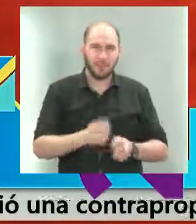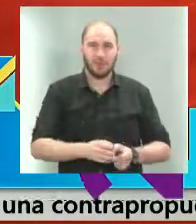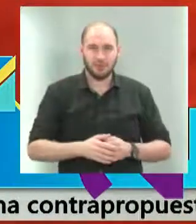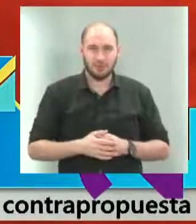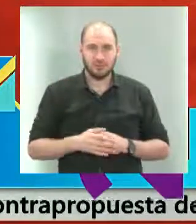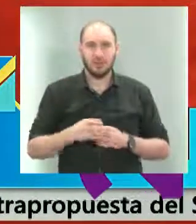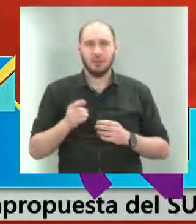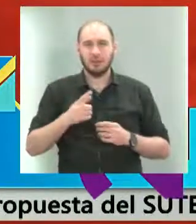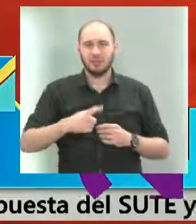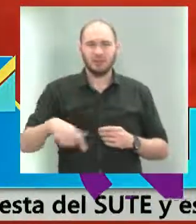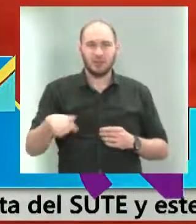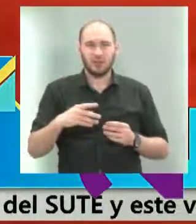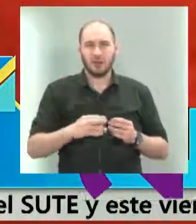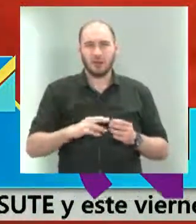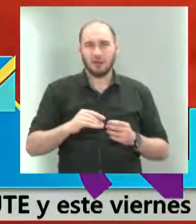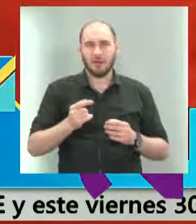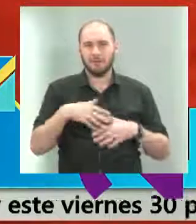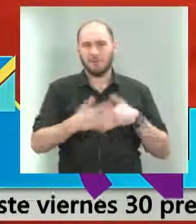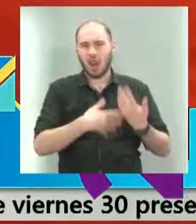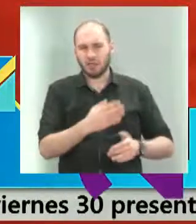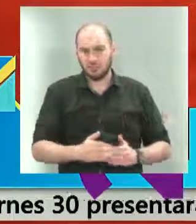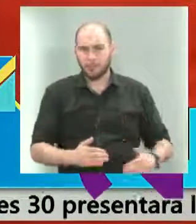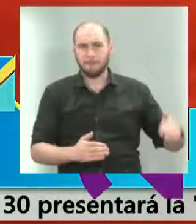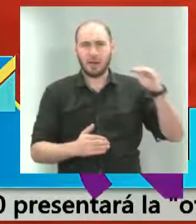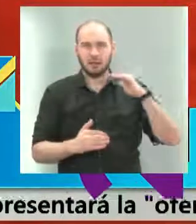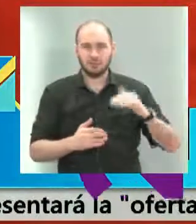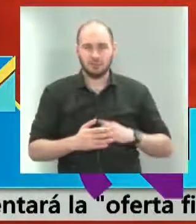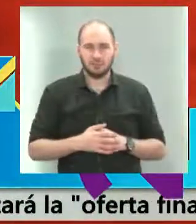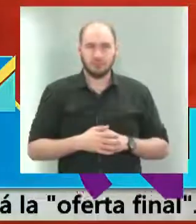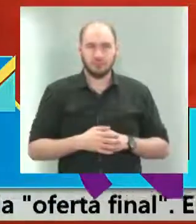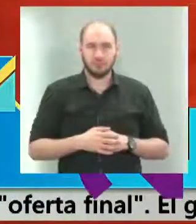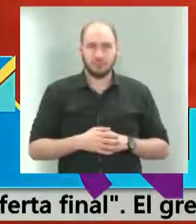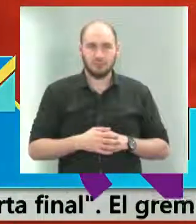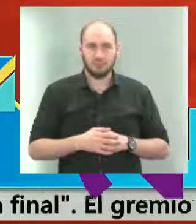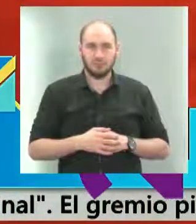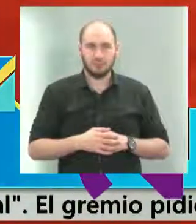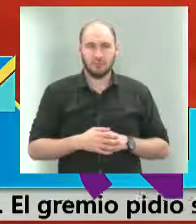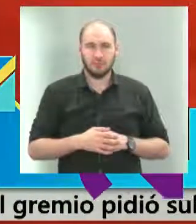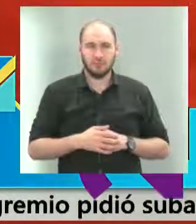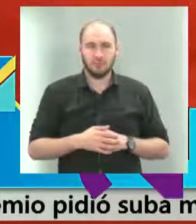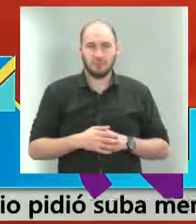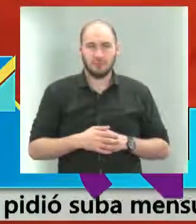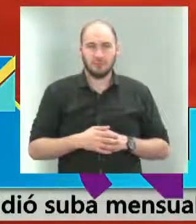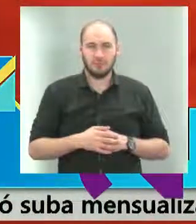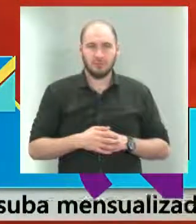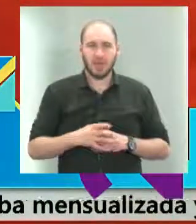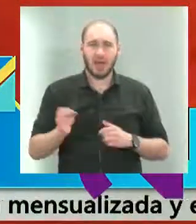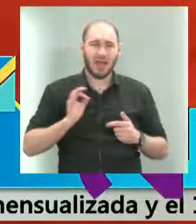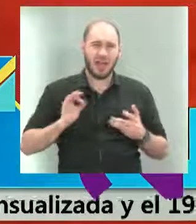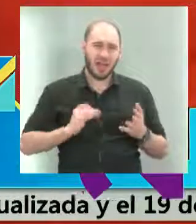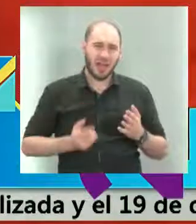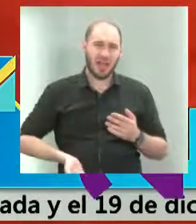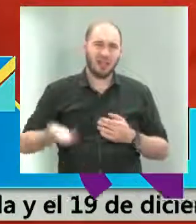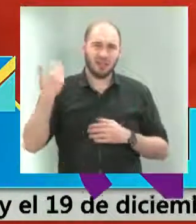atrás perdiendo o ganando los violentos, uh-huh. Se fue quedando sin, hace años atrás